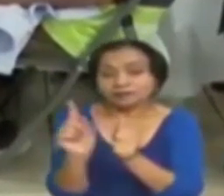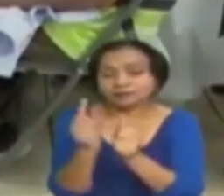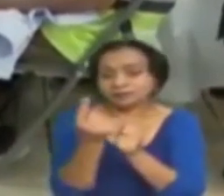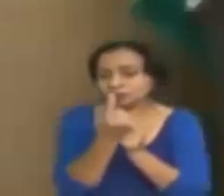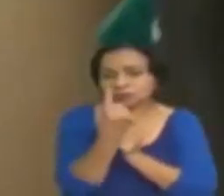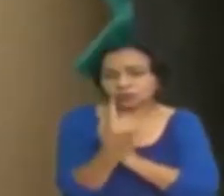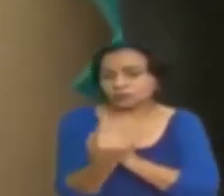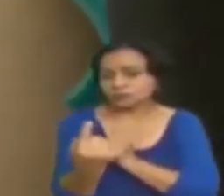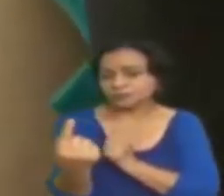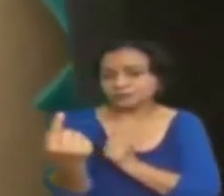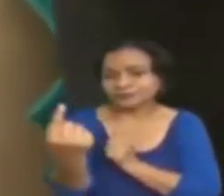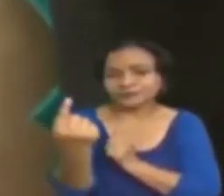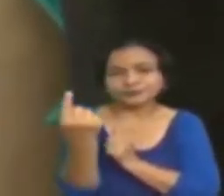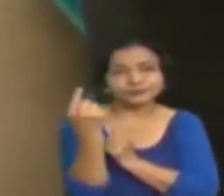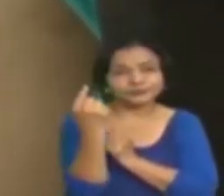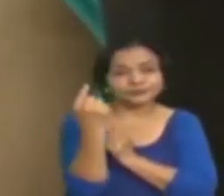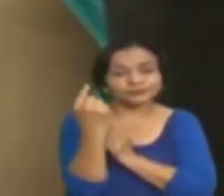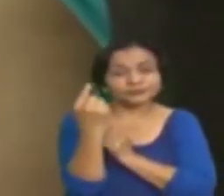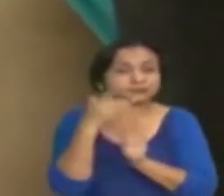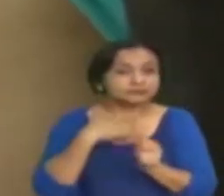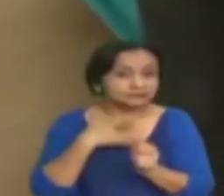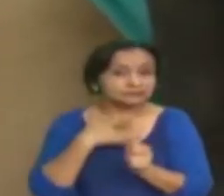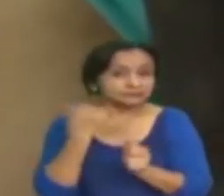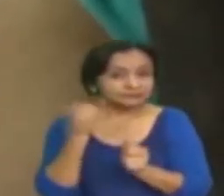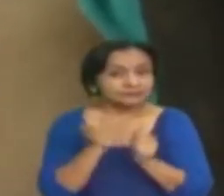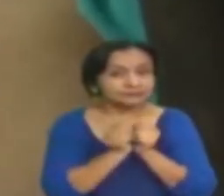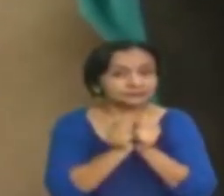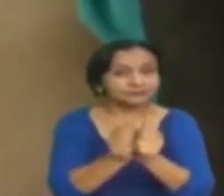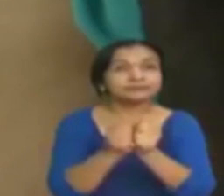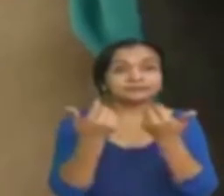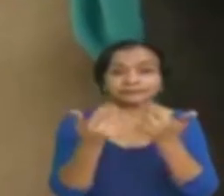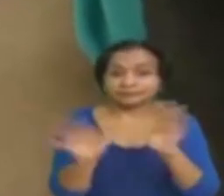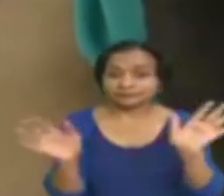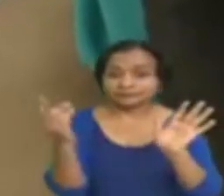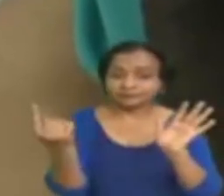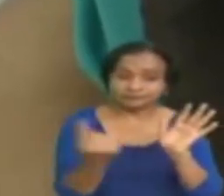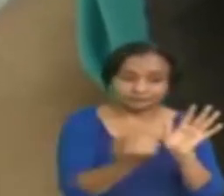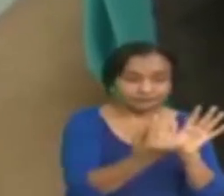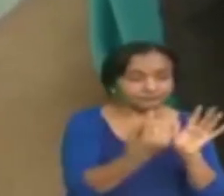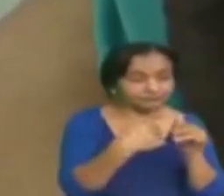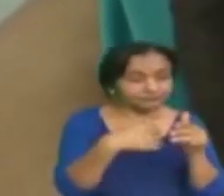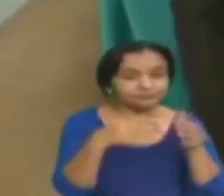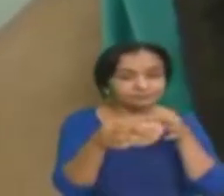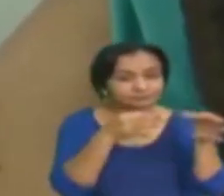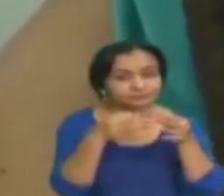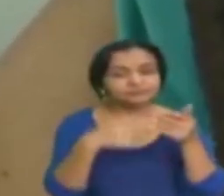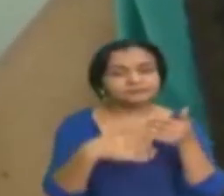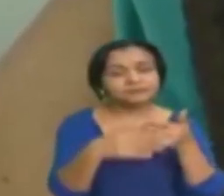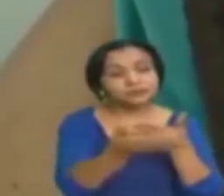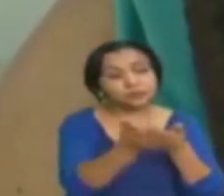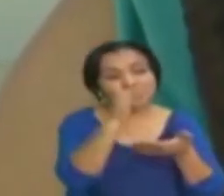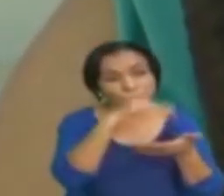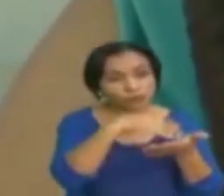a las 8 de la mañana, Centro de Salud Manuel Orozco, Sébaco, Centro de Salud Comandante Tomás a la 1 de la